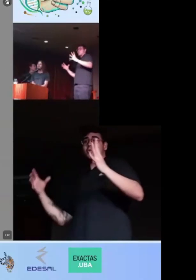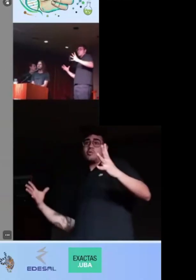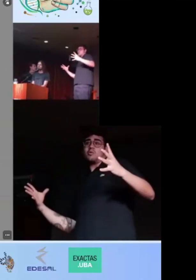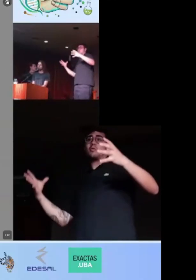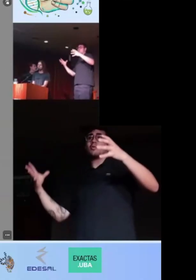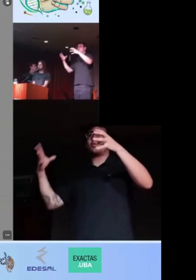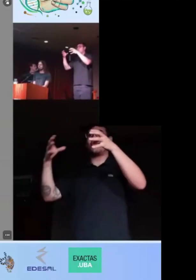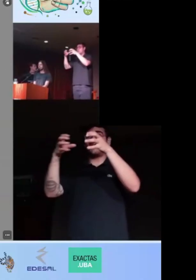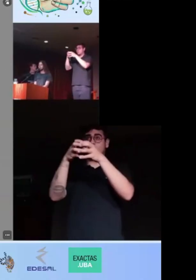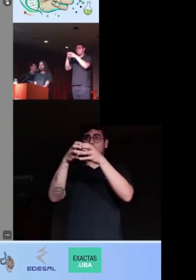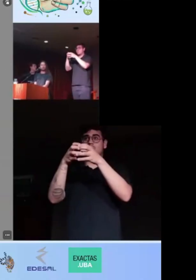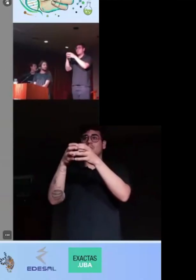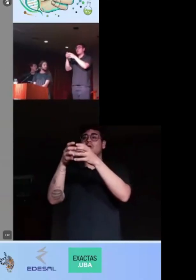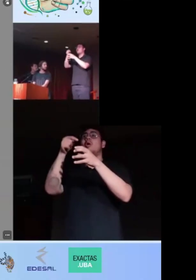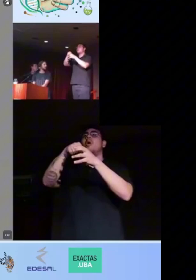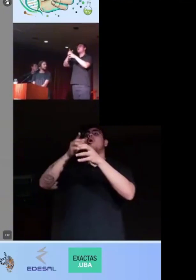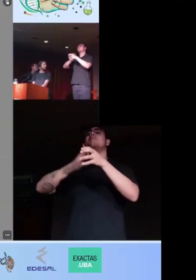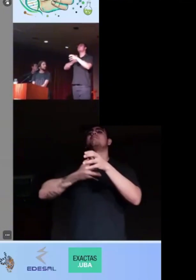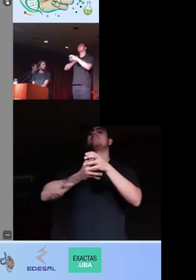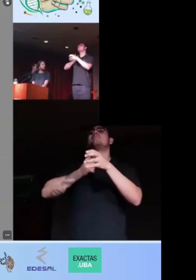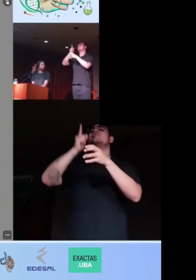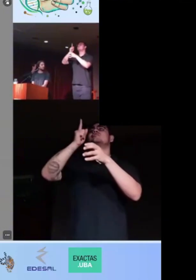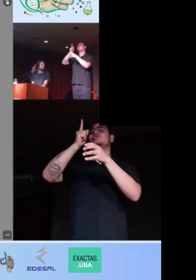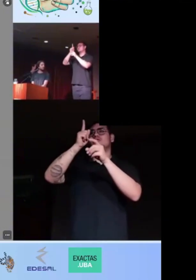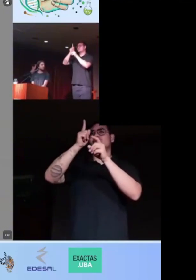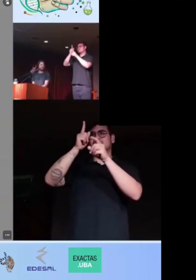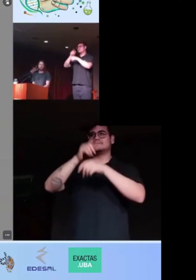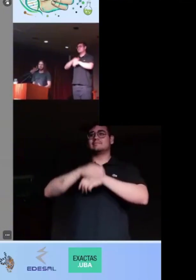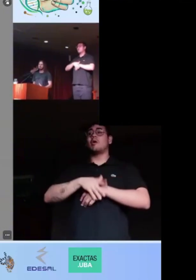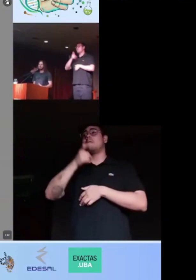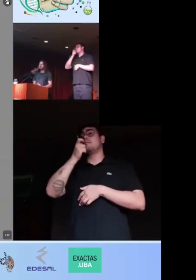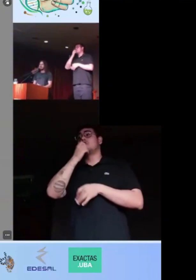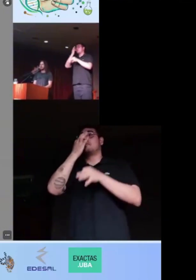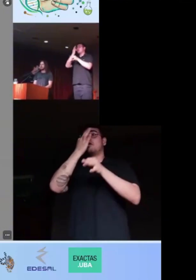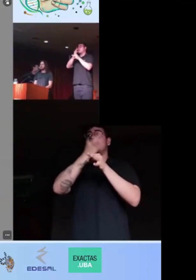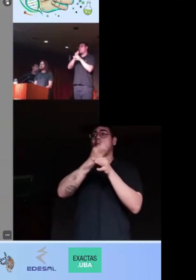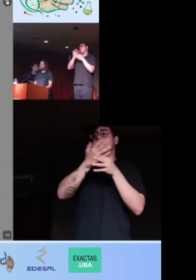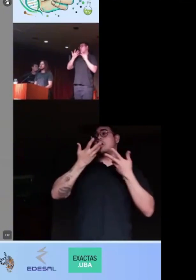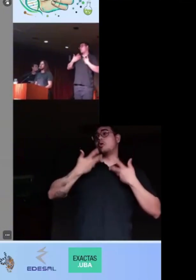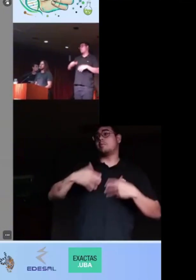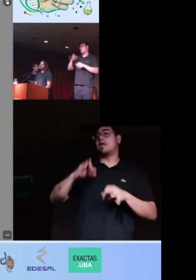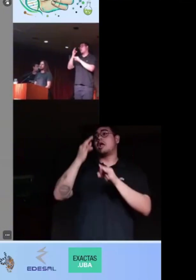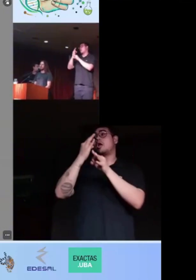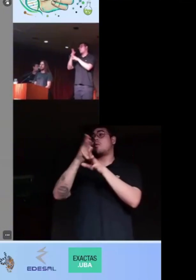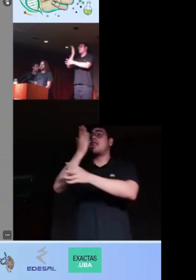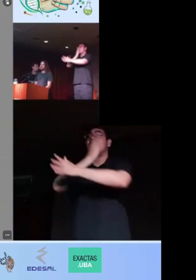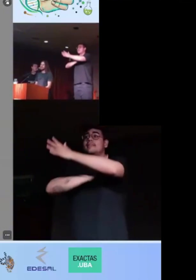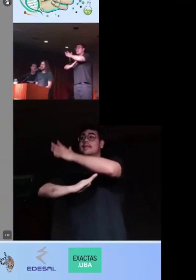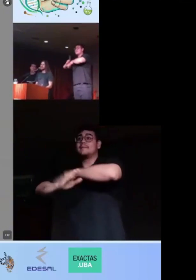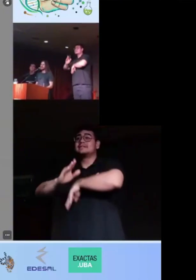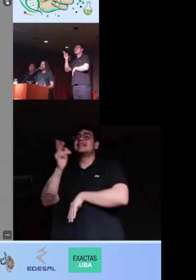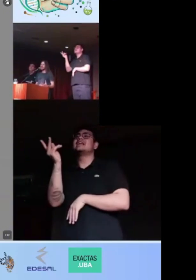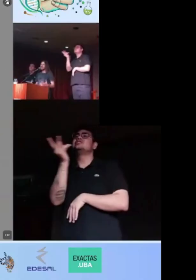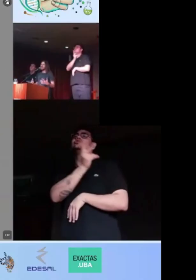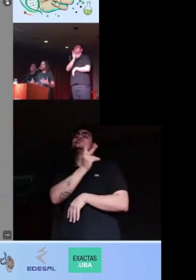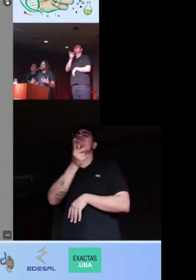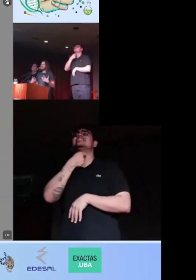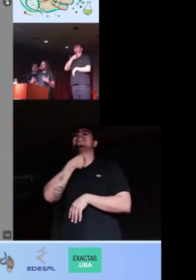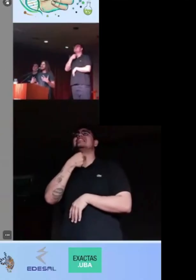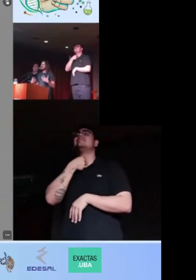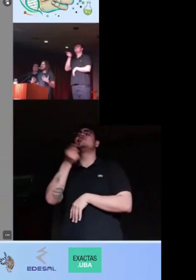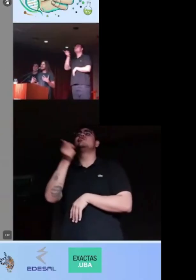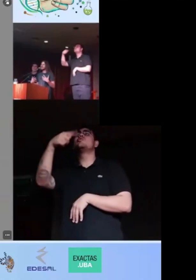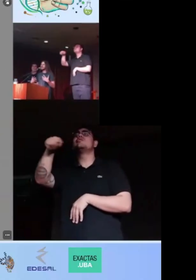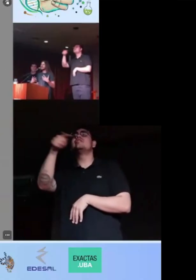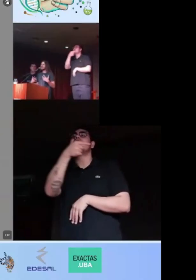sus docentes en escuelas, ¿no?, comunes o especiales, lograr esta mayor amplitud del vocabulario eh, de